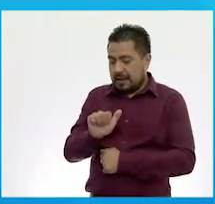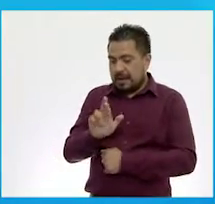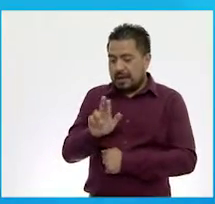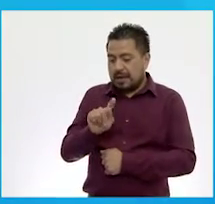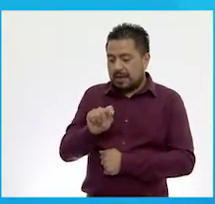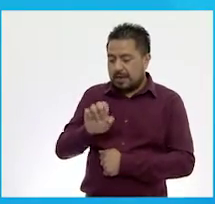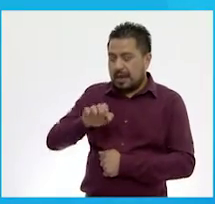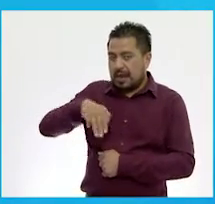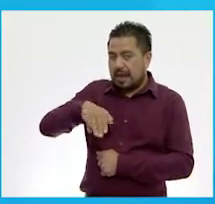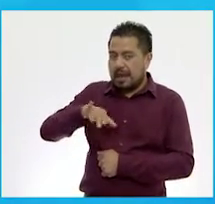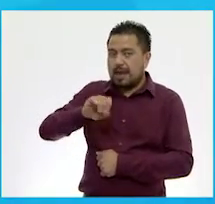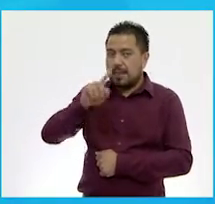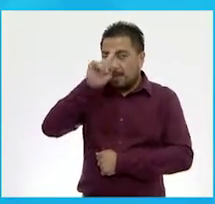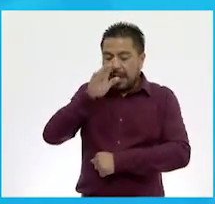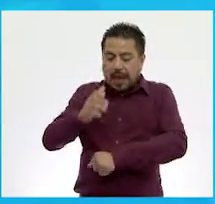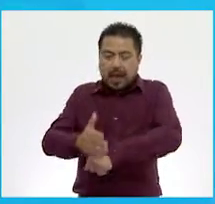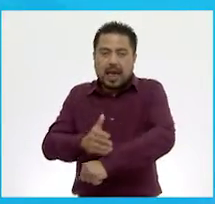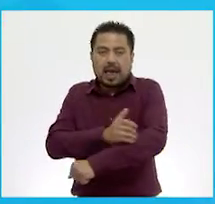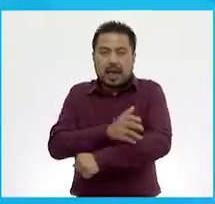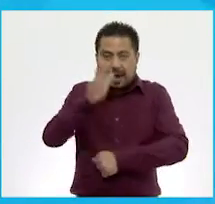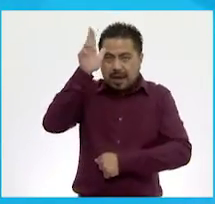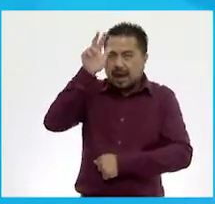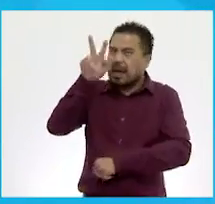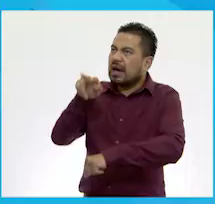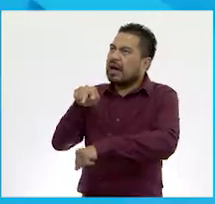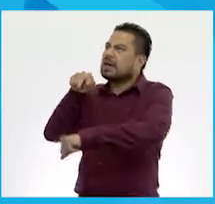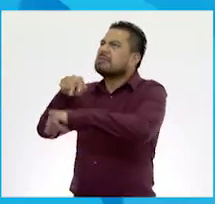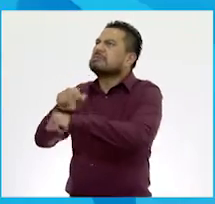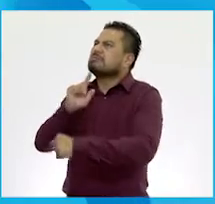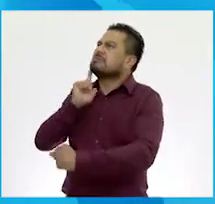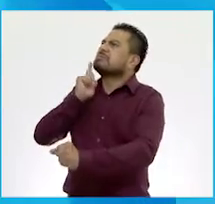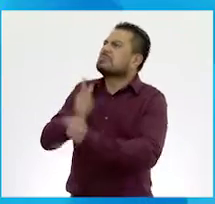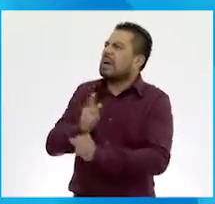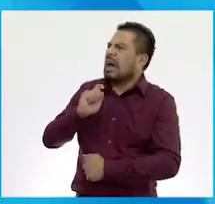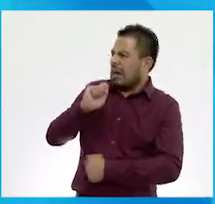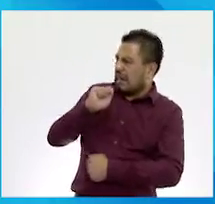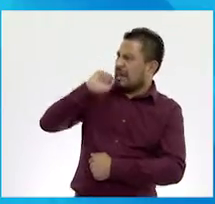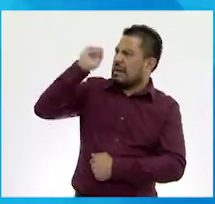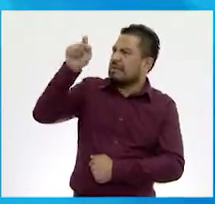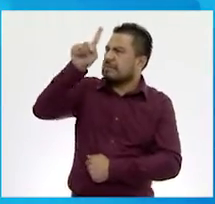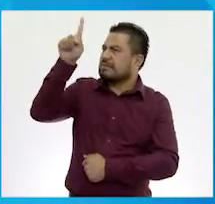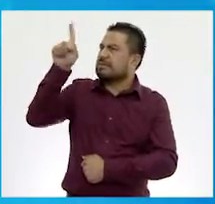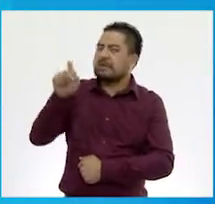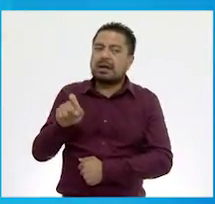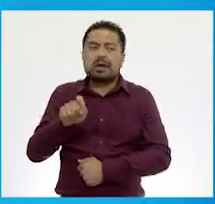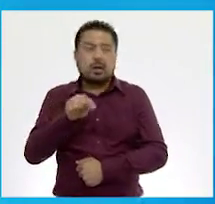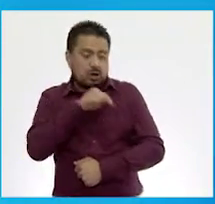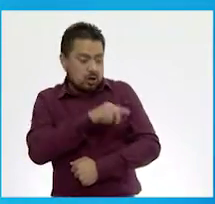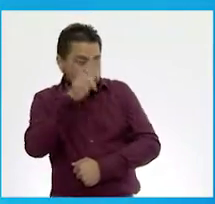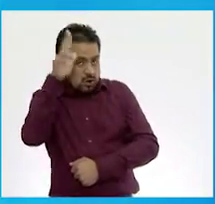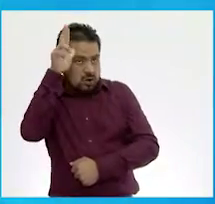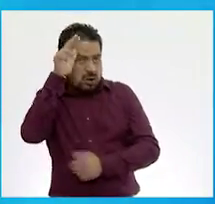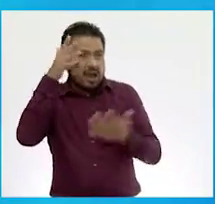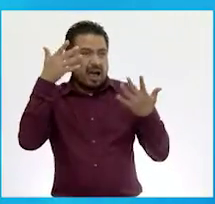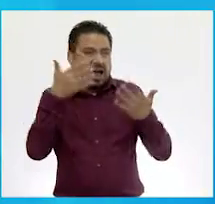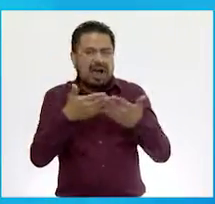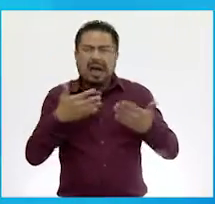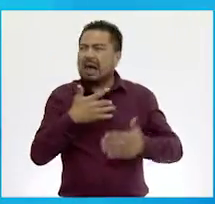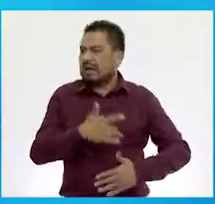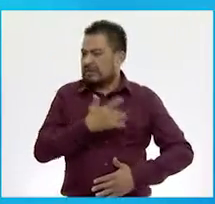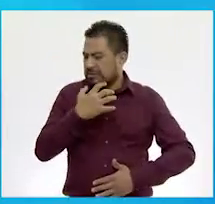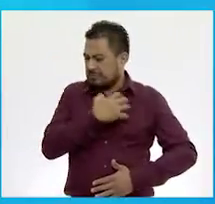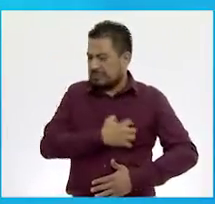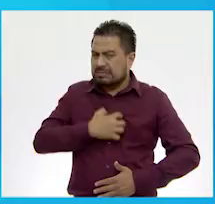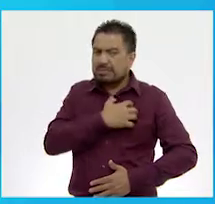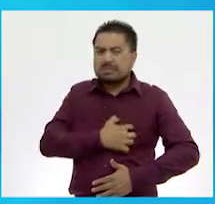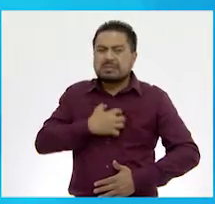lo acompañe allá arriba a descubrir lo que hay en el espacio. Artemio se ha puesto tan contento que